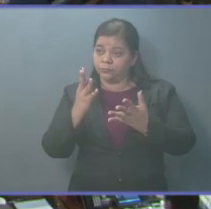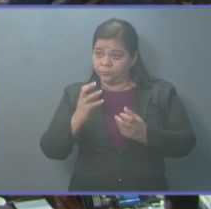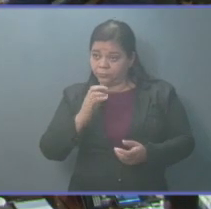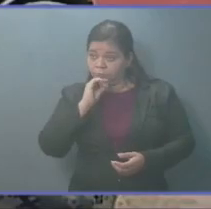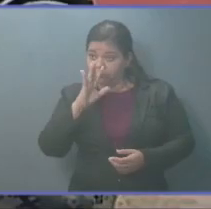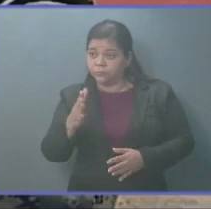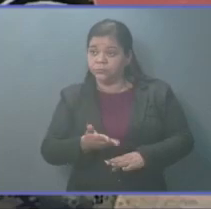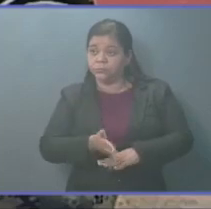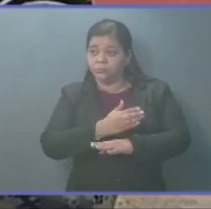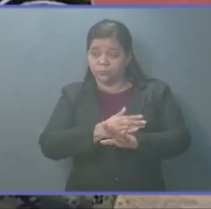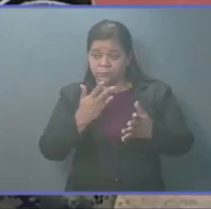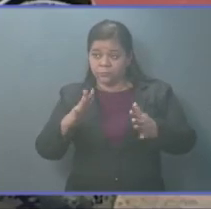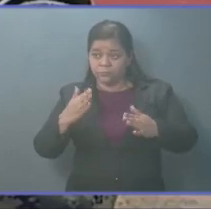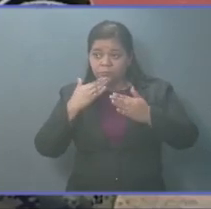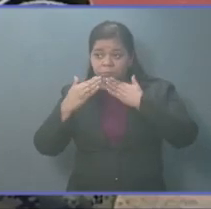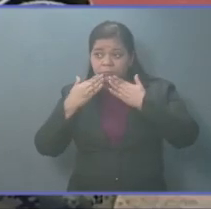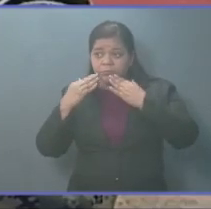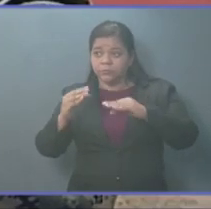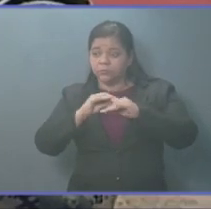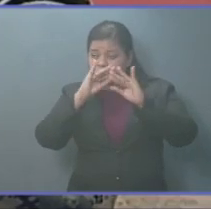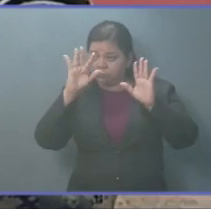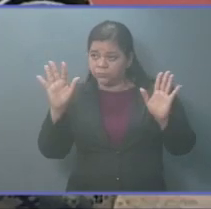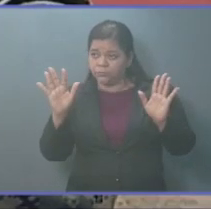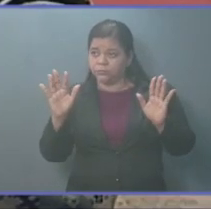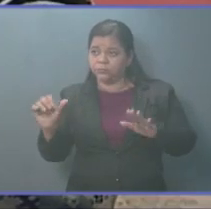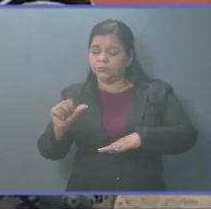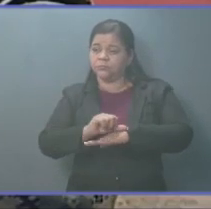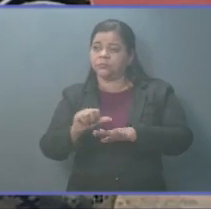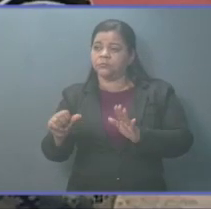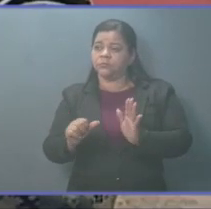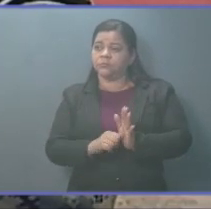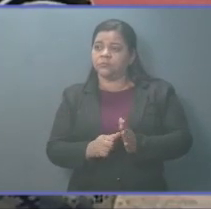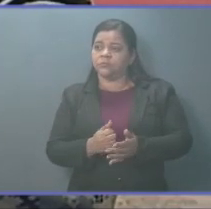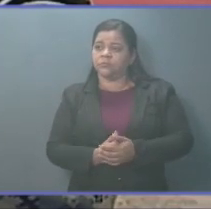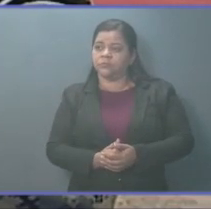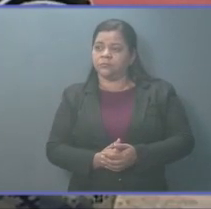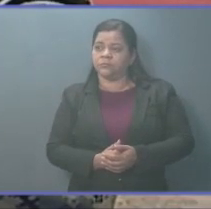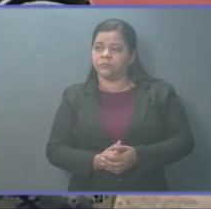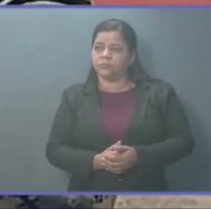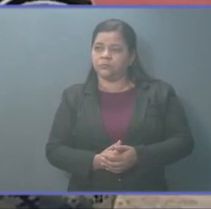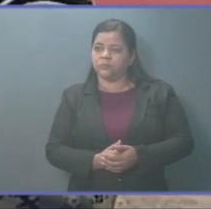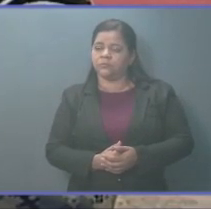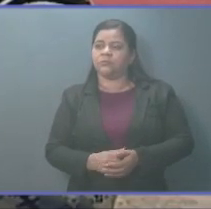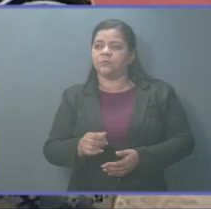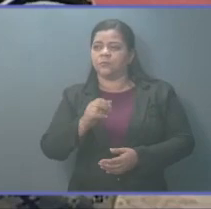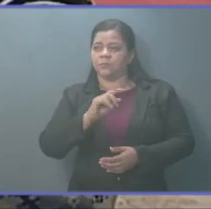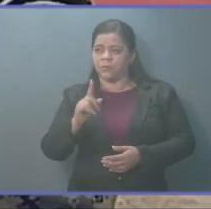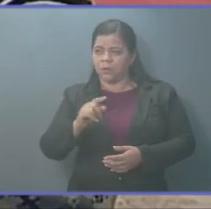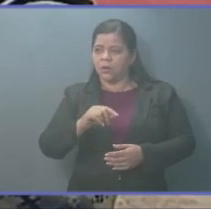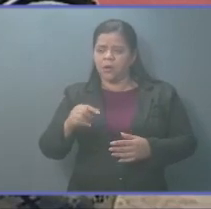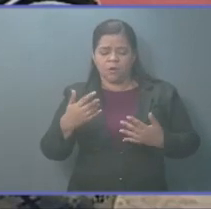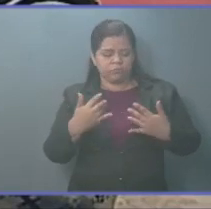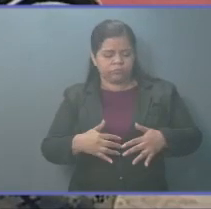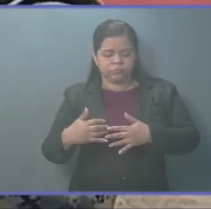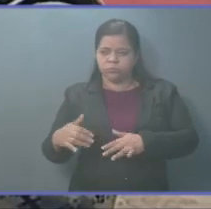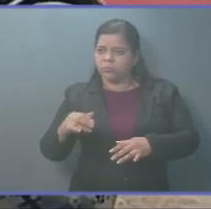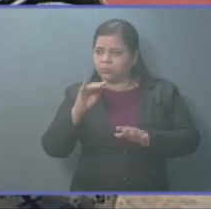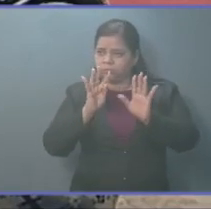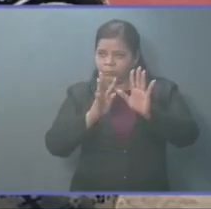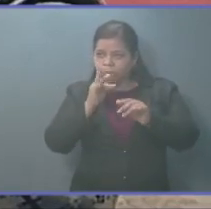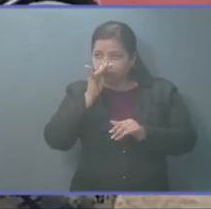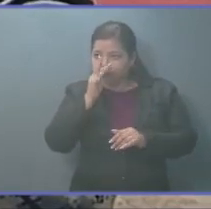se ha aclarado que en esta Asamblea Legislativa no hubo un operativo militar el 9 de